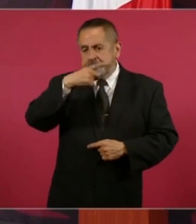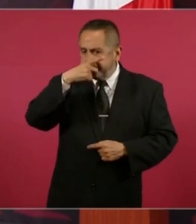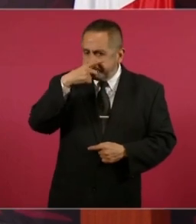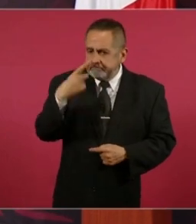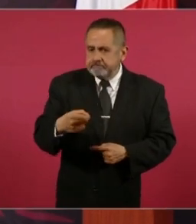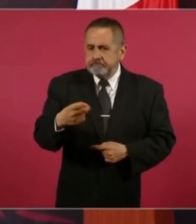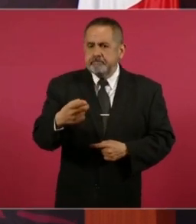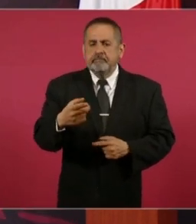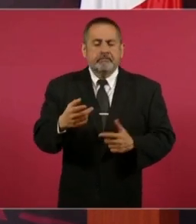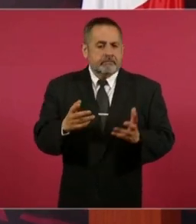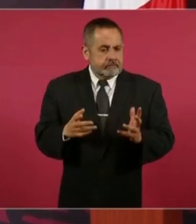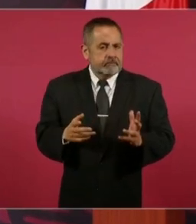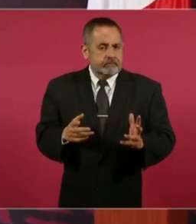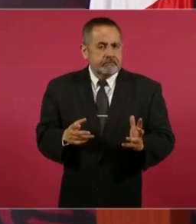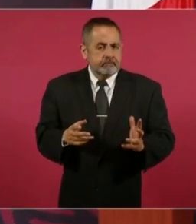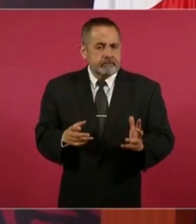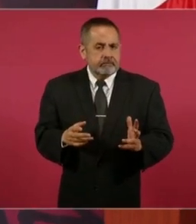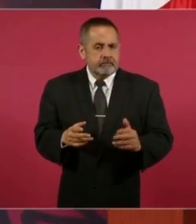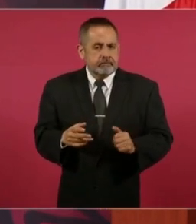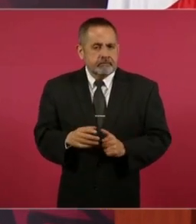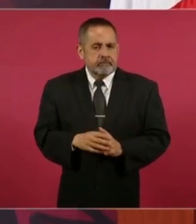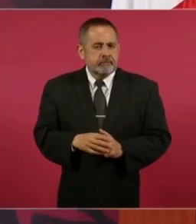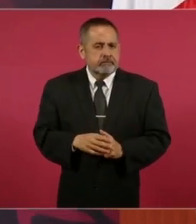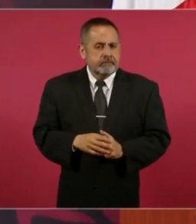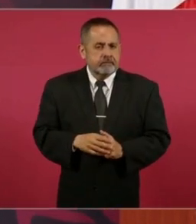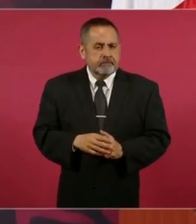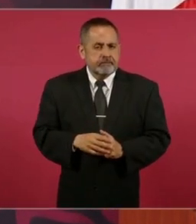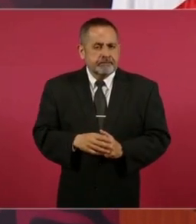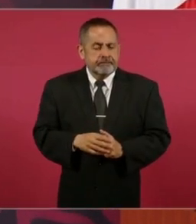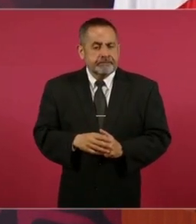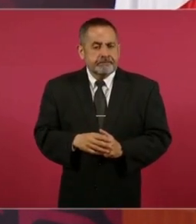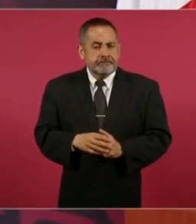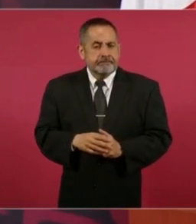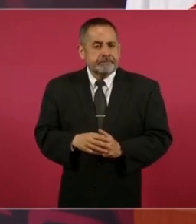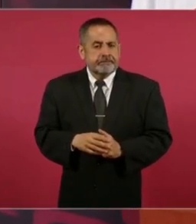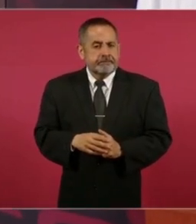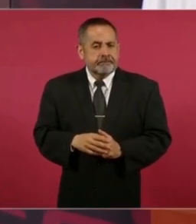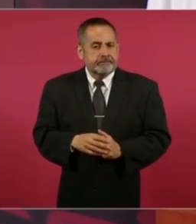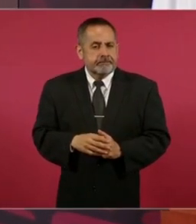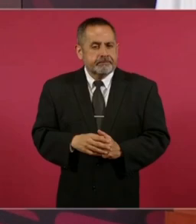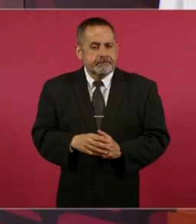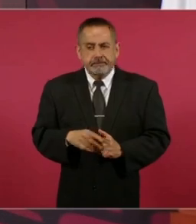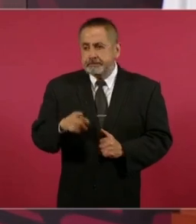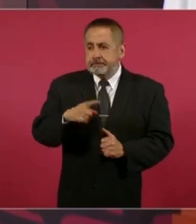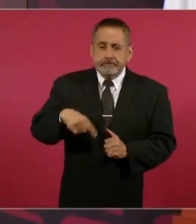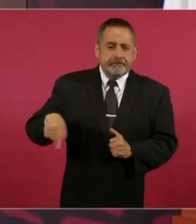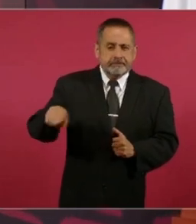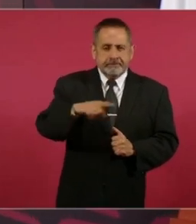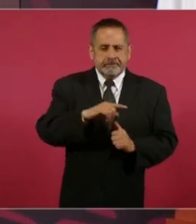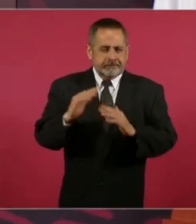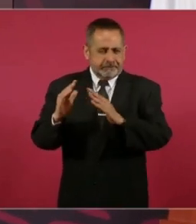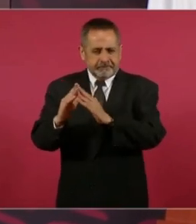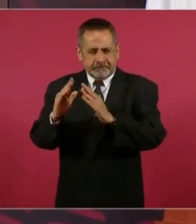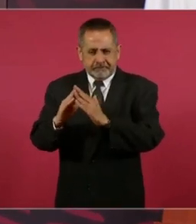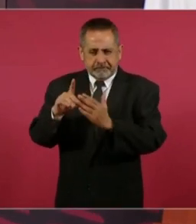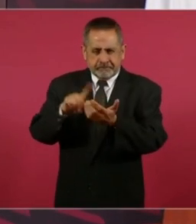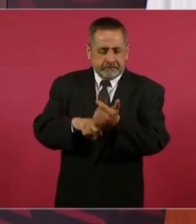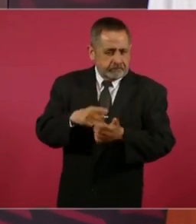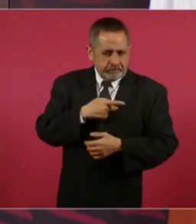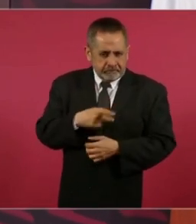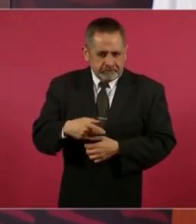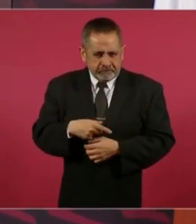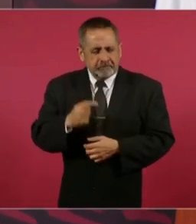hablar no hay un hogar pobre que no reciba un